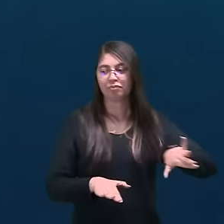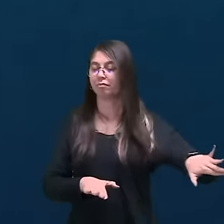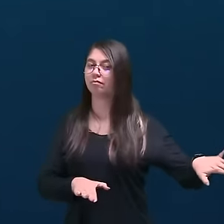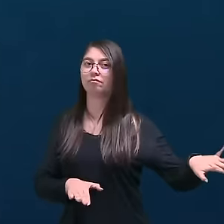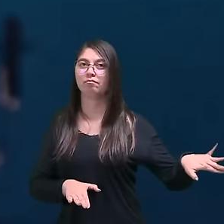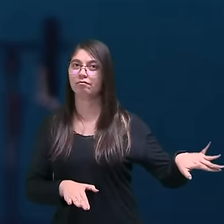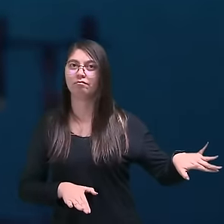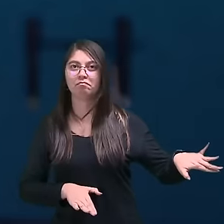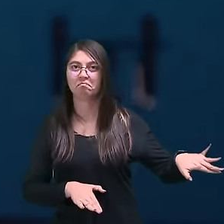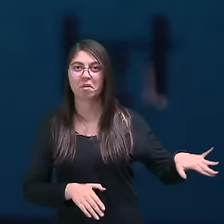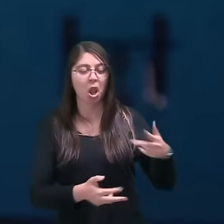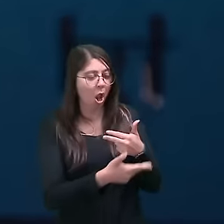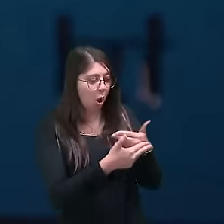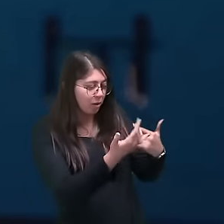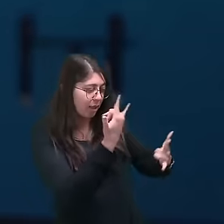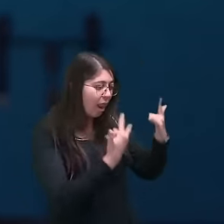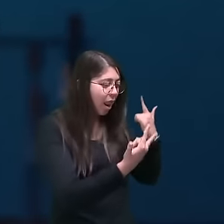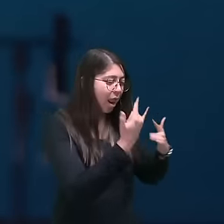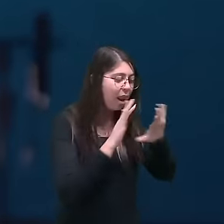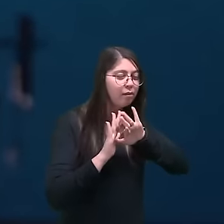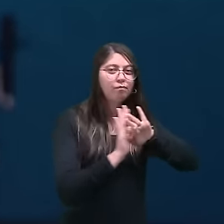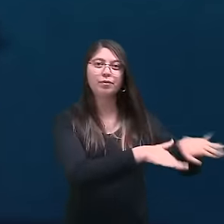Descarta. Aleluya.